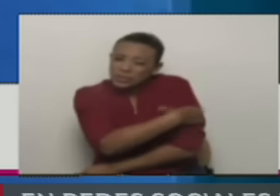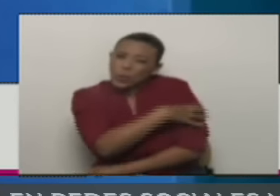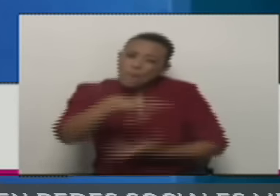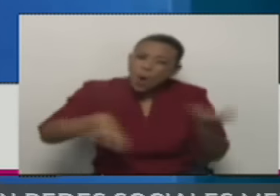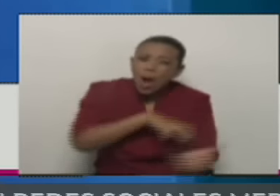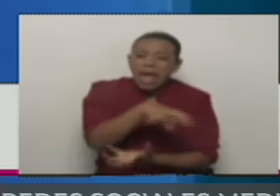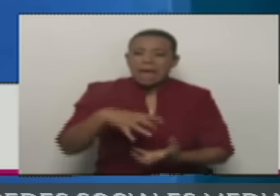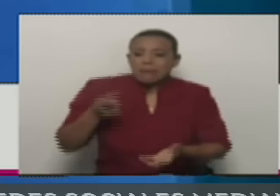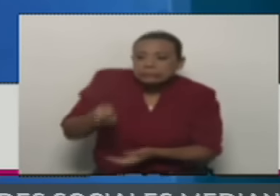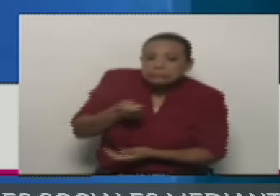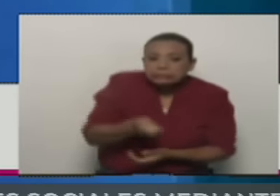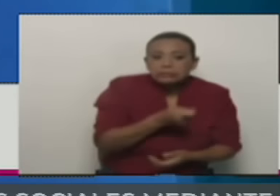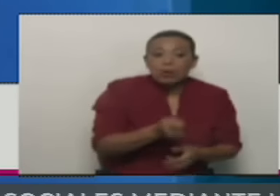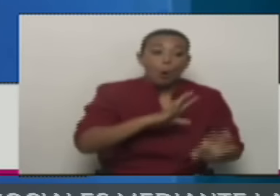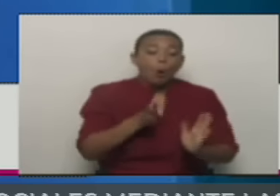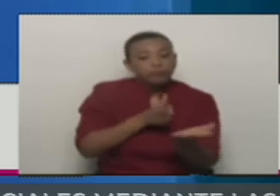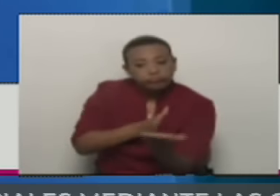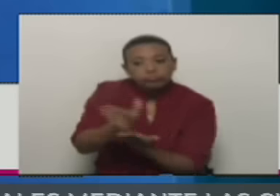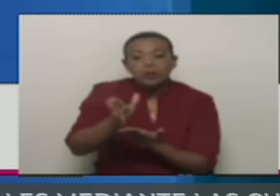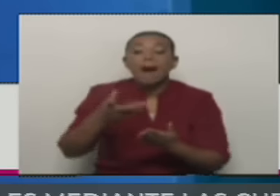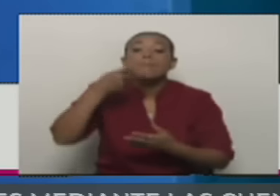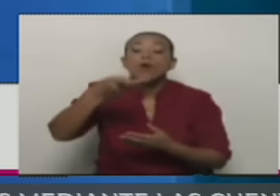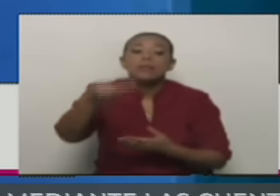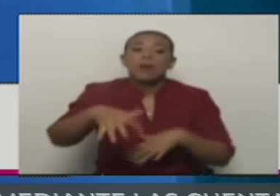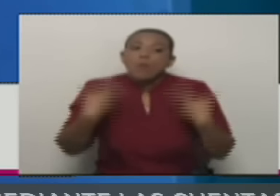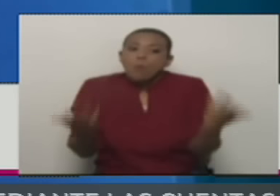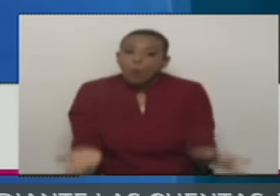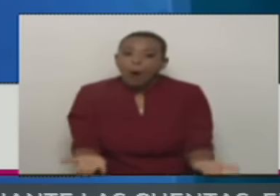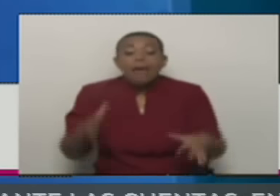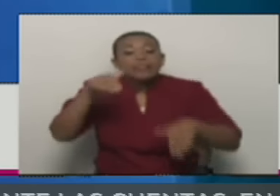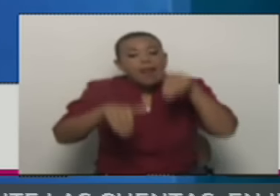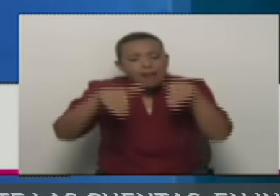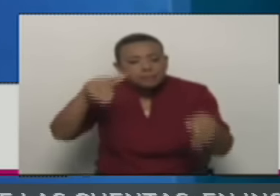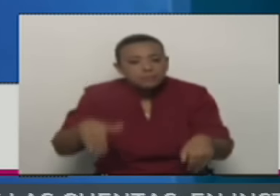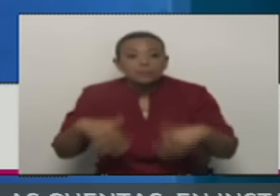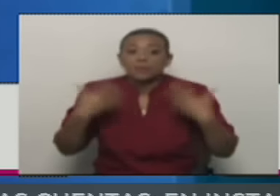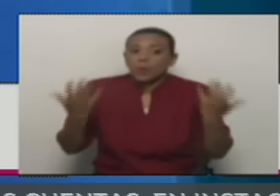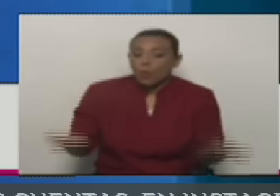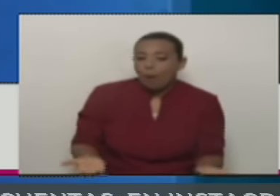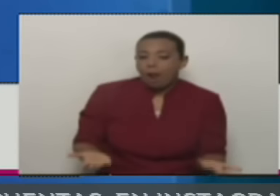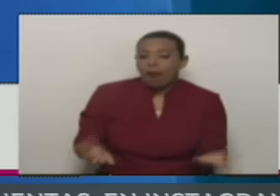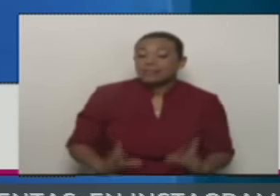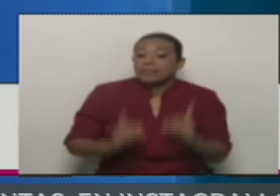¿O van a seguir por el camino de la política, de las elecciones?